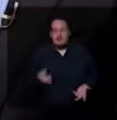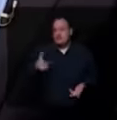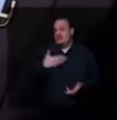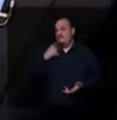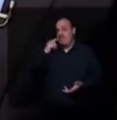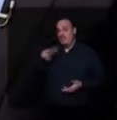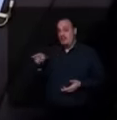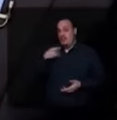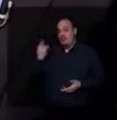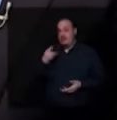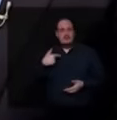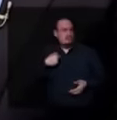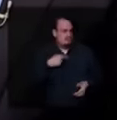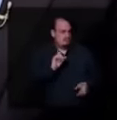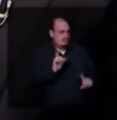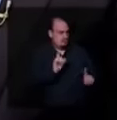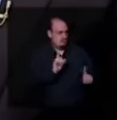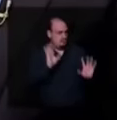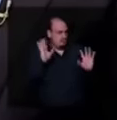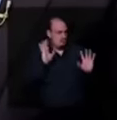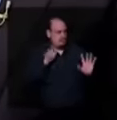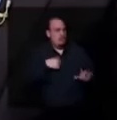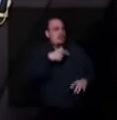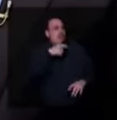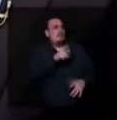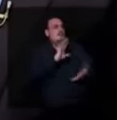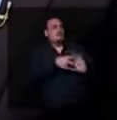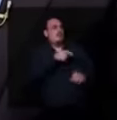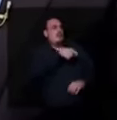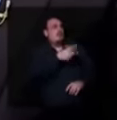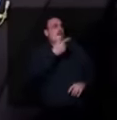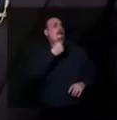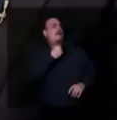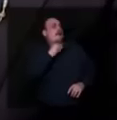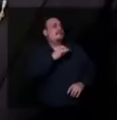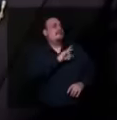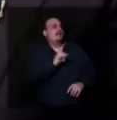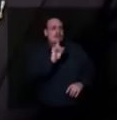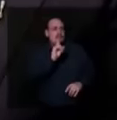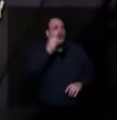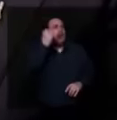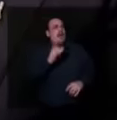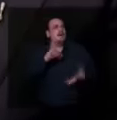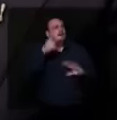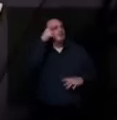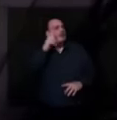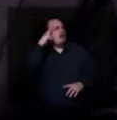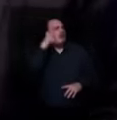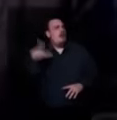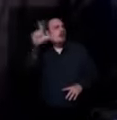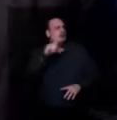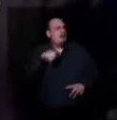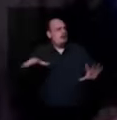problema, si sí querés, en términos más técnicos, de ambas cuestiones, tanto la dolarización como la convertibilidad. Como la convertibilidad, es que no tenés